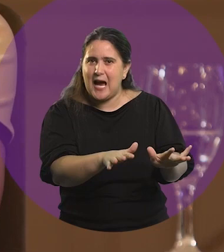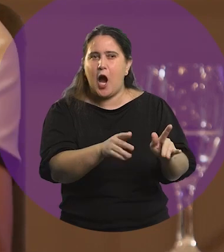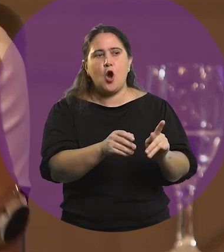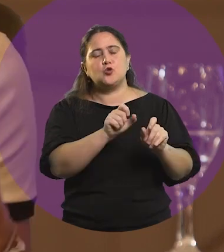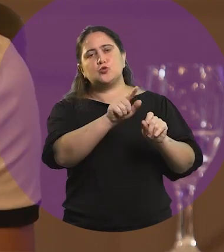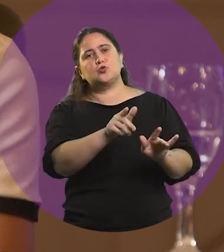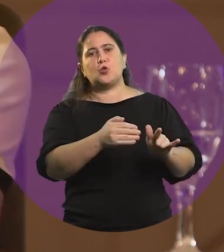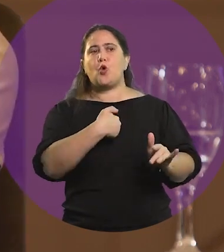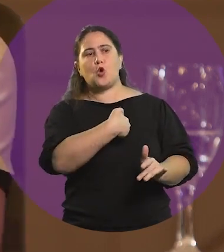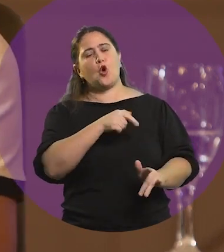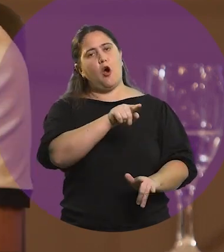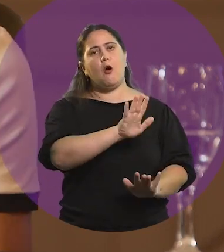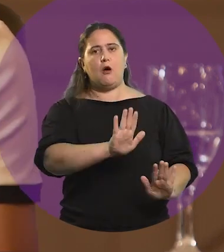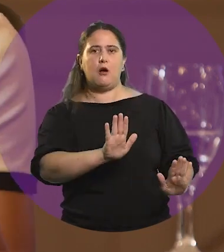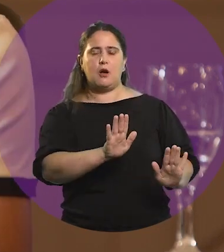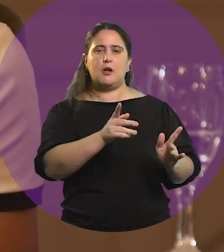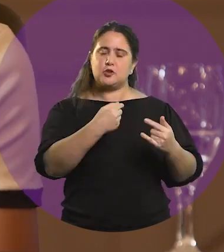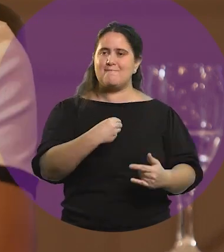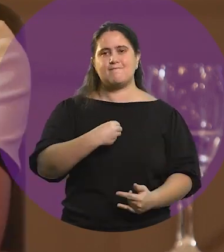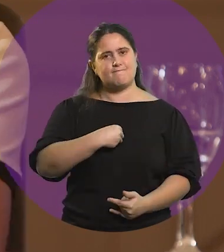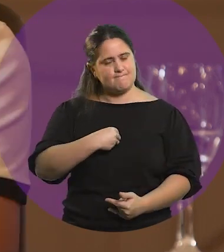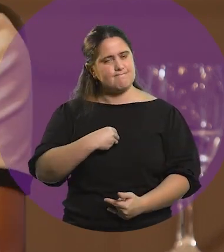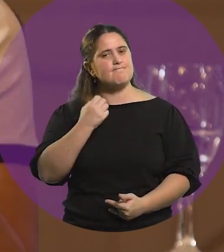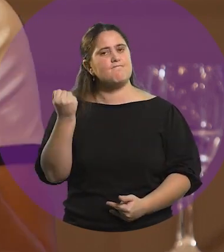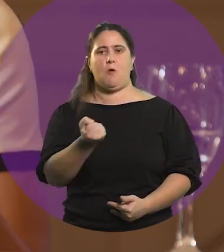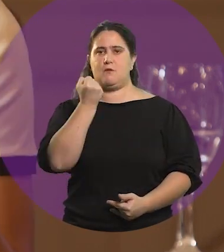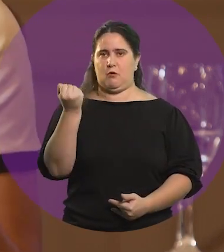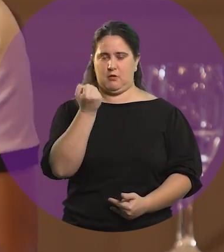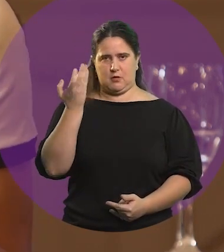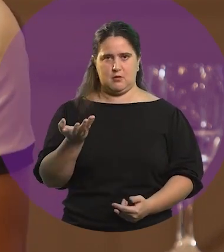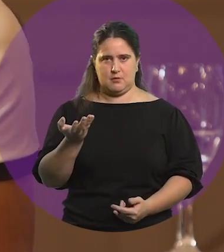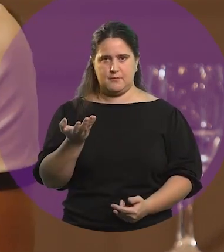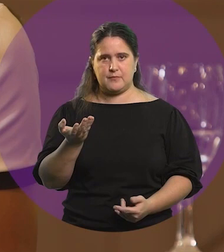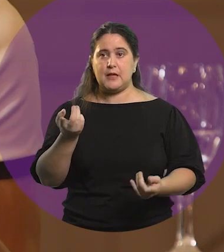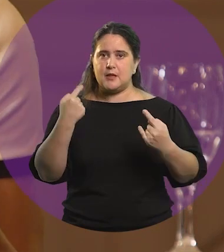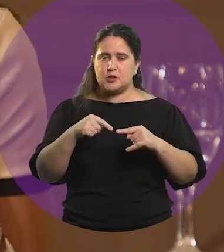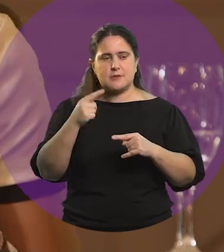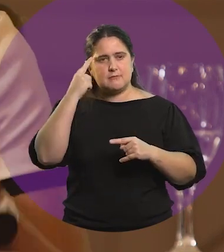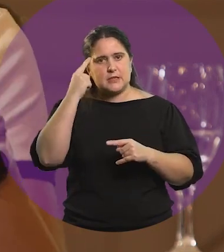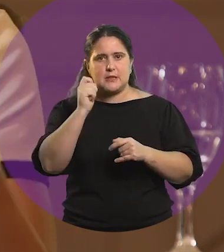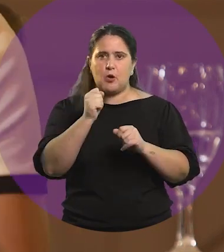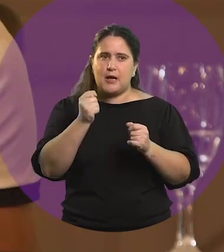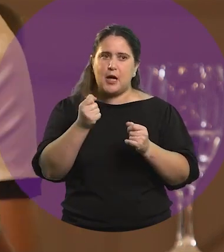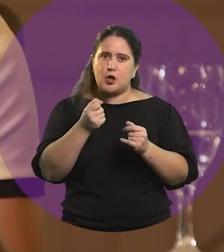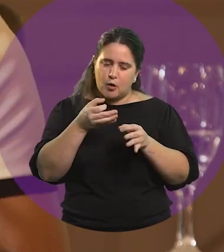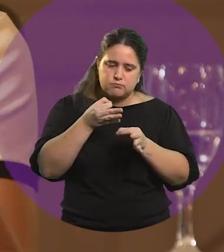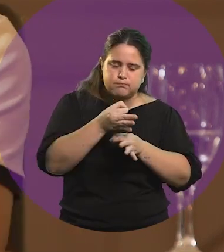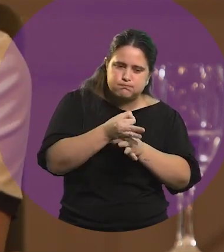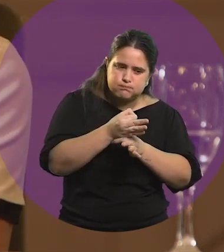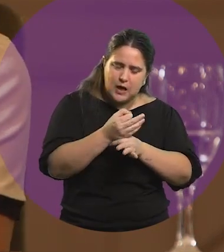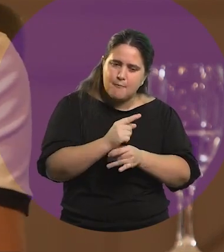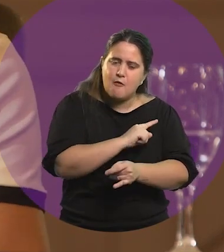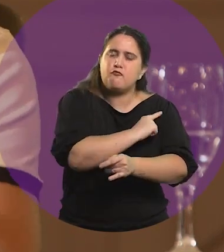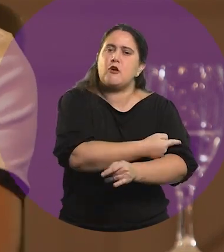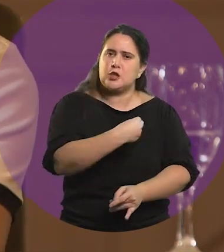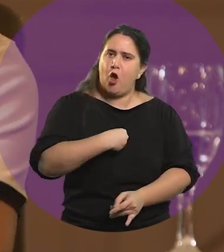los estereotipos, vos no sos buena en esto, la confianza es como determinante. Entonces, pensar en intervenciones que apunten a